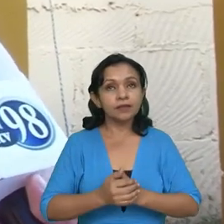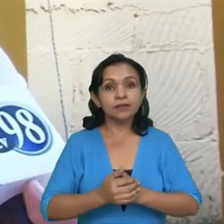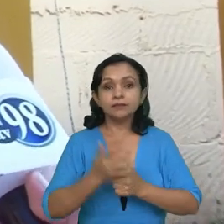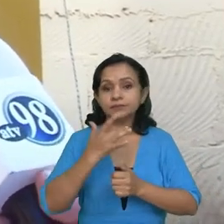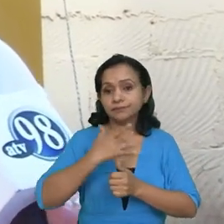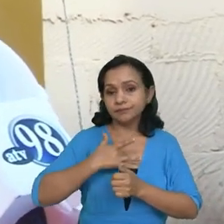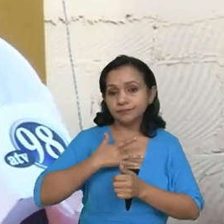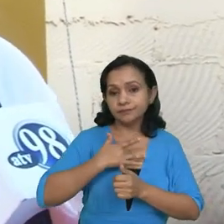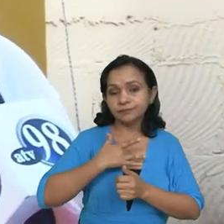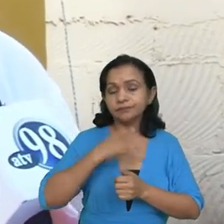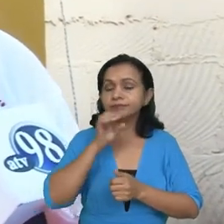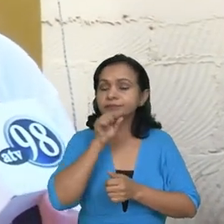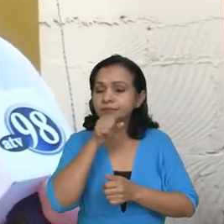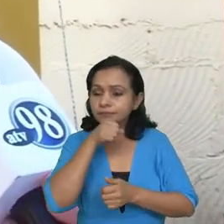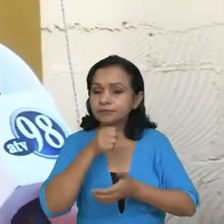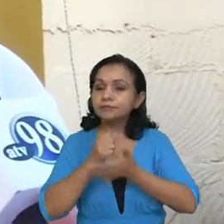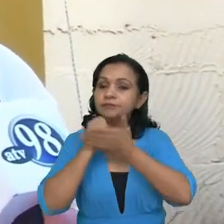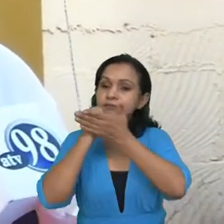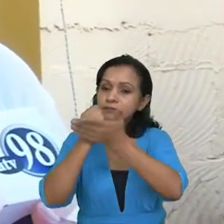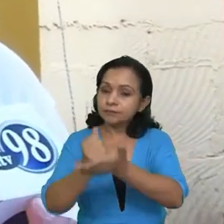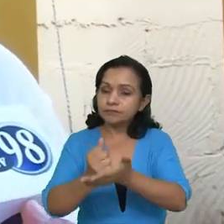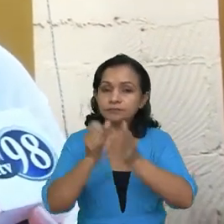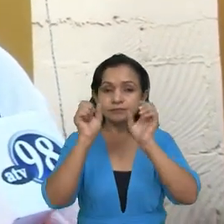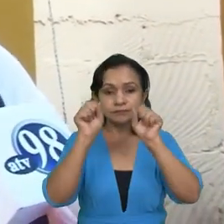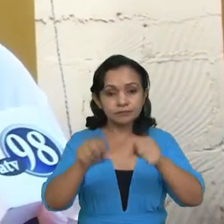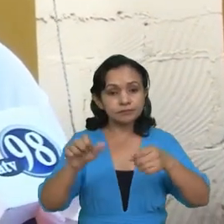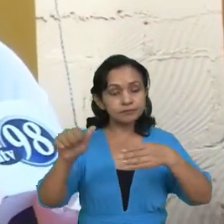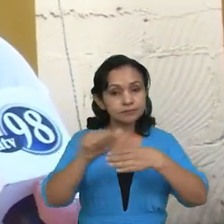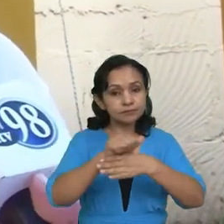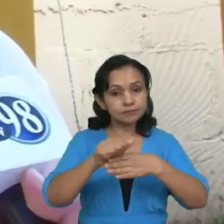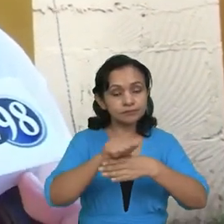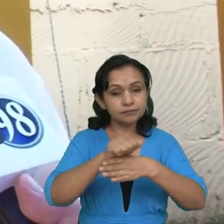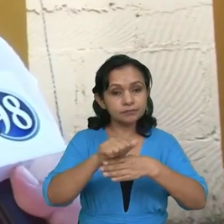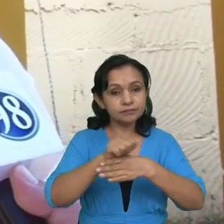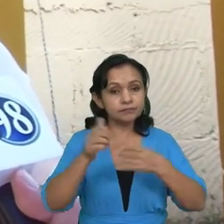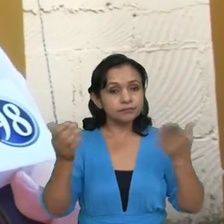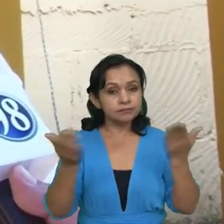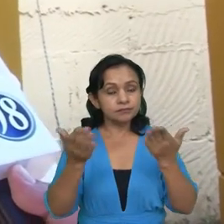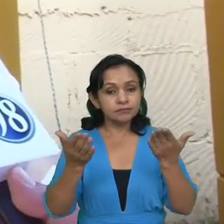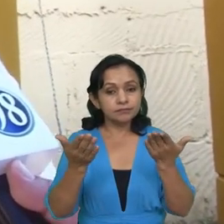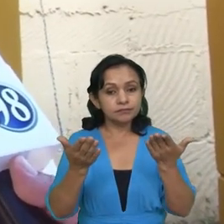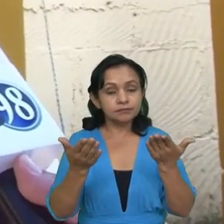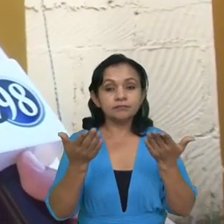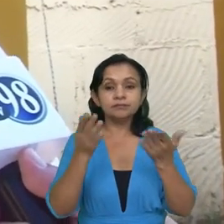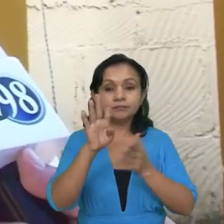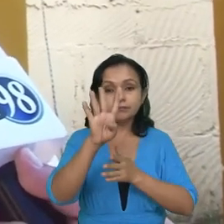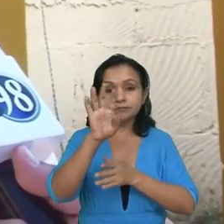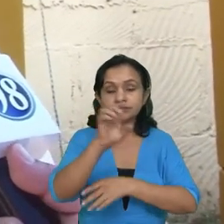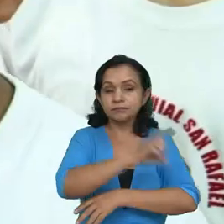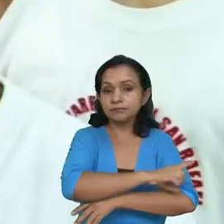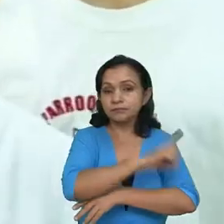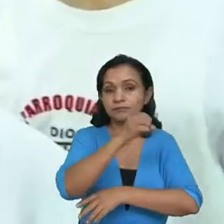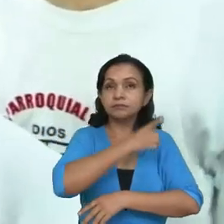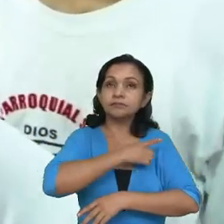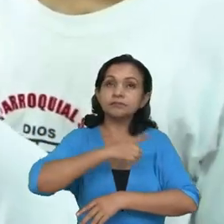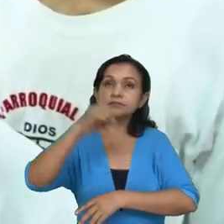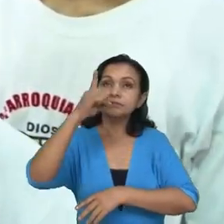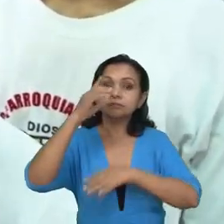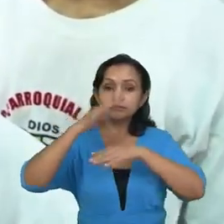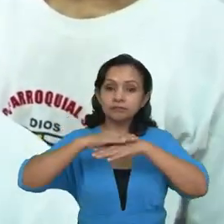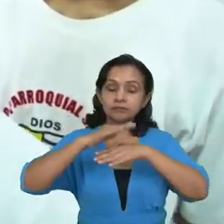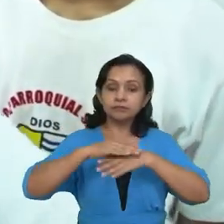los ancianos para así poner en práctica las las prácticas cuaresmales que nos invita el señor